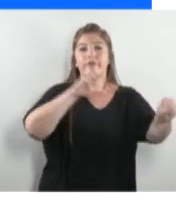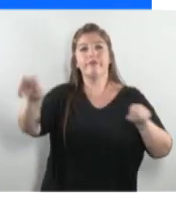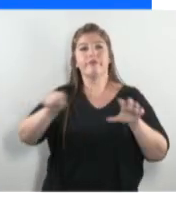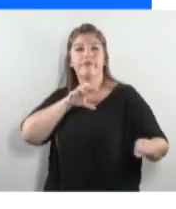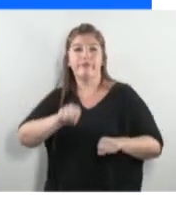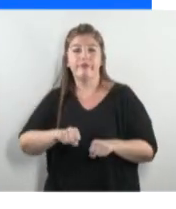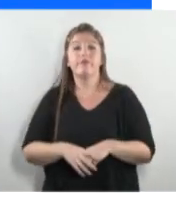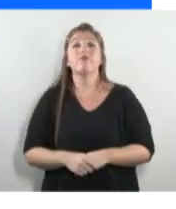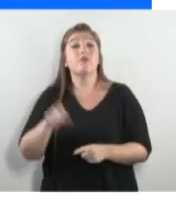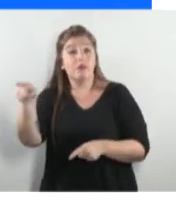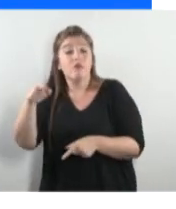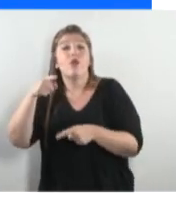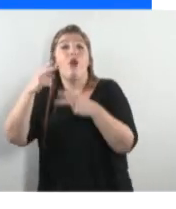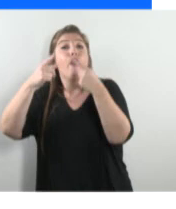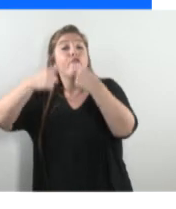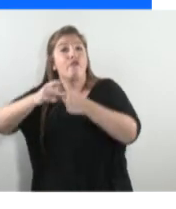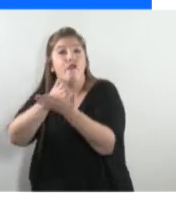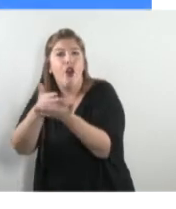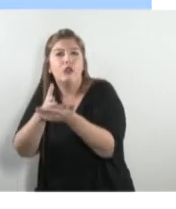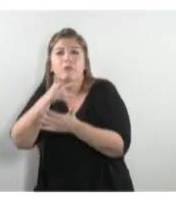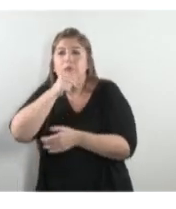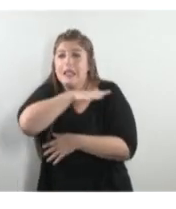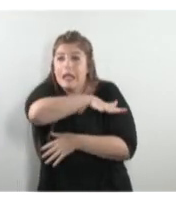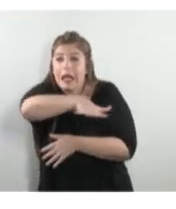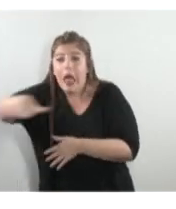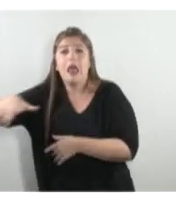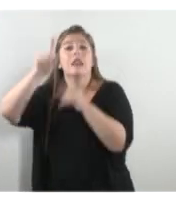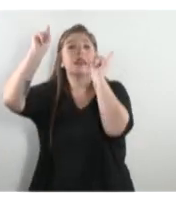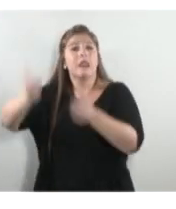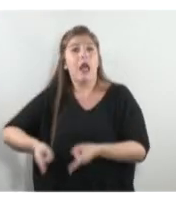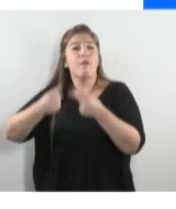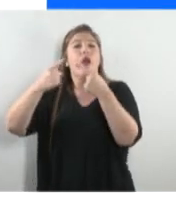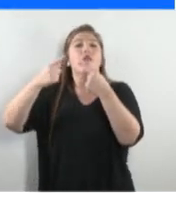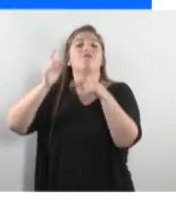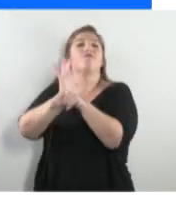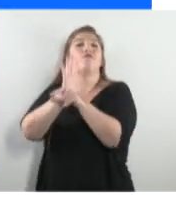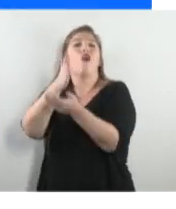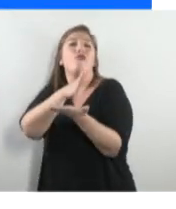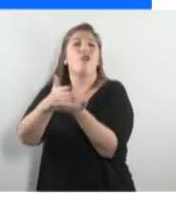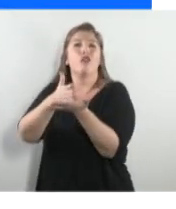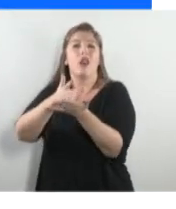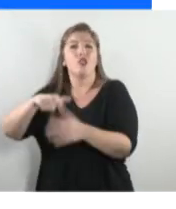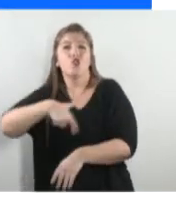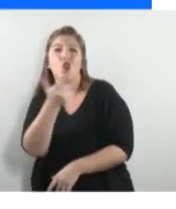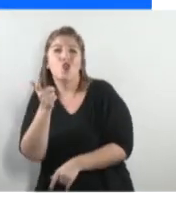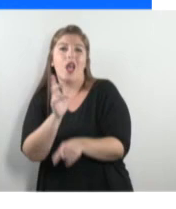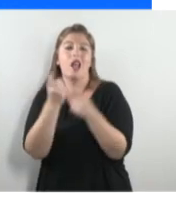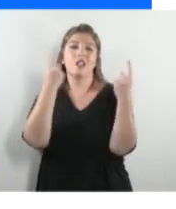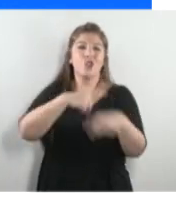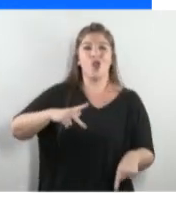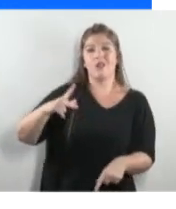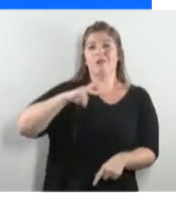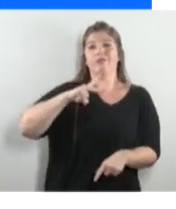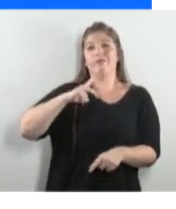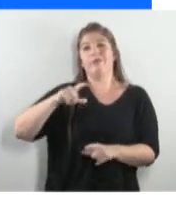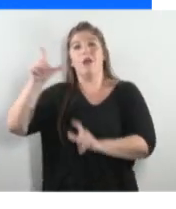En aquella frontera desértica se definían también las fronteras sociales, los privilegios y los castigos.